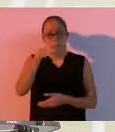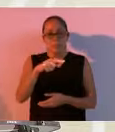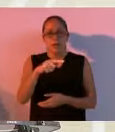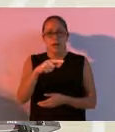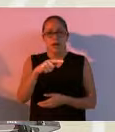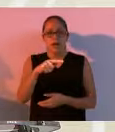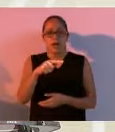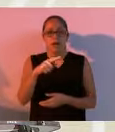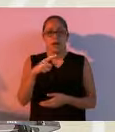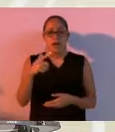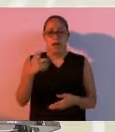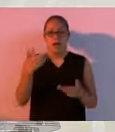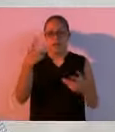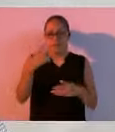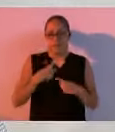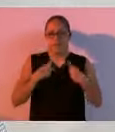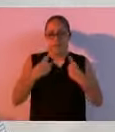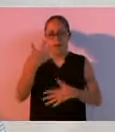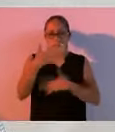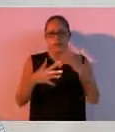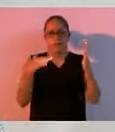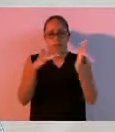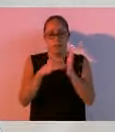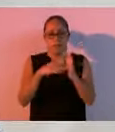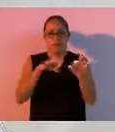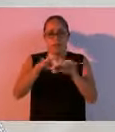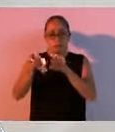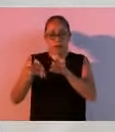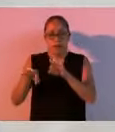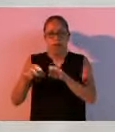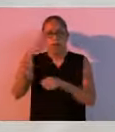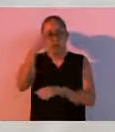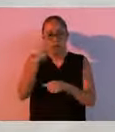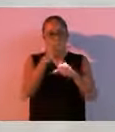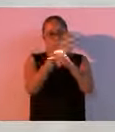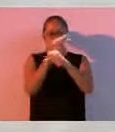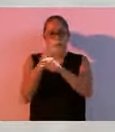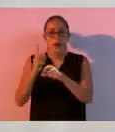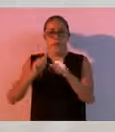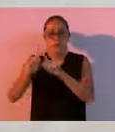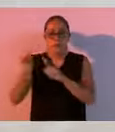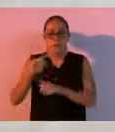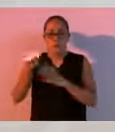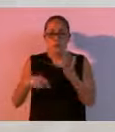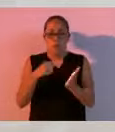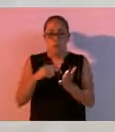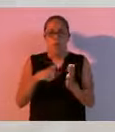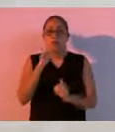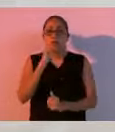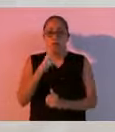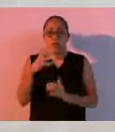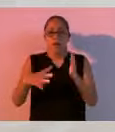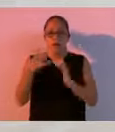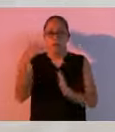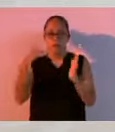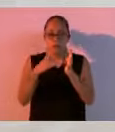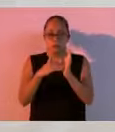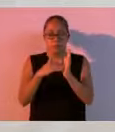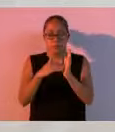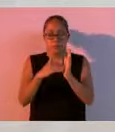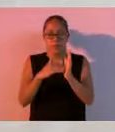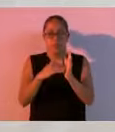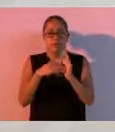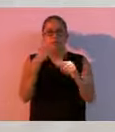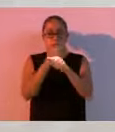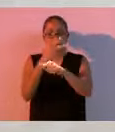de 15,000 empleos directos con estas intervenciones de equipamiento, espacios públicos y 14,000 acciones de vivienda